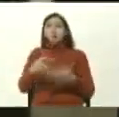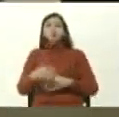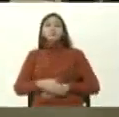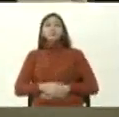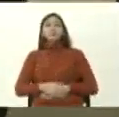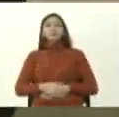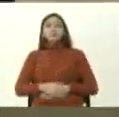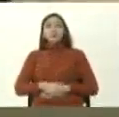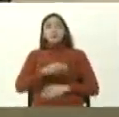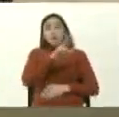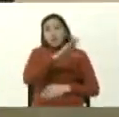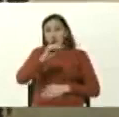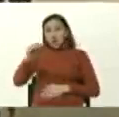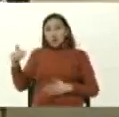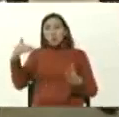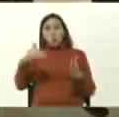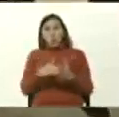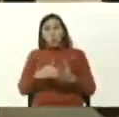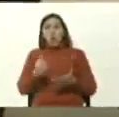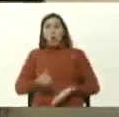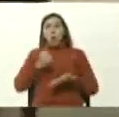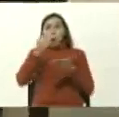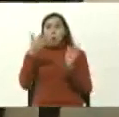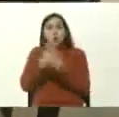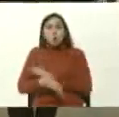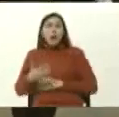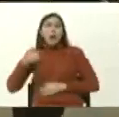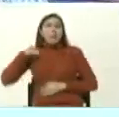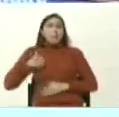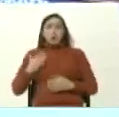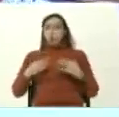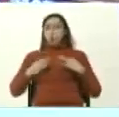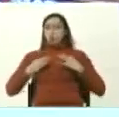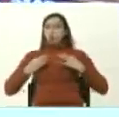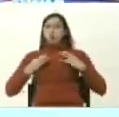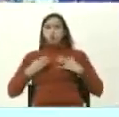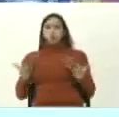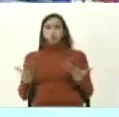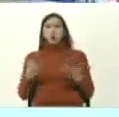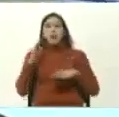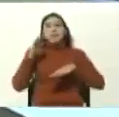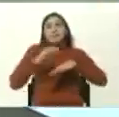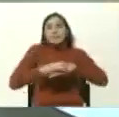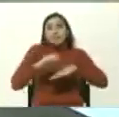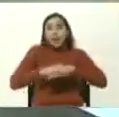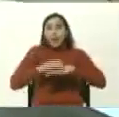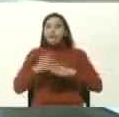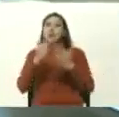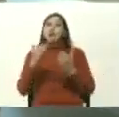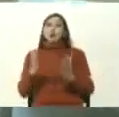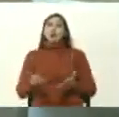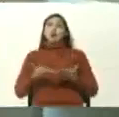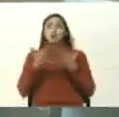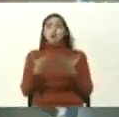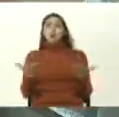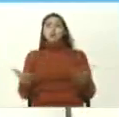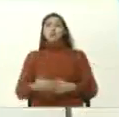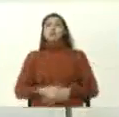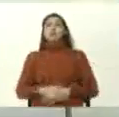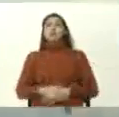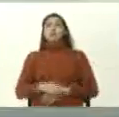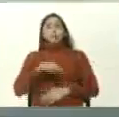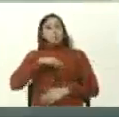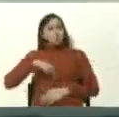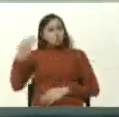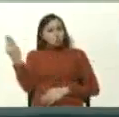más de 300.000 combos entre morrales, uniformes, zapatos. Bueno, como así lo hemos